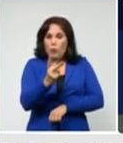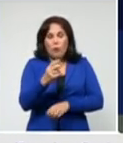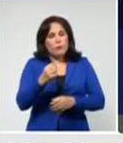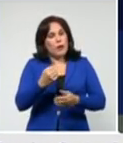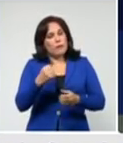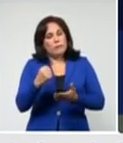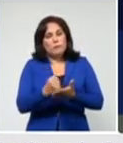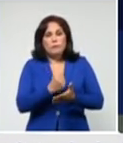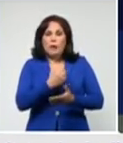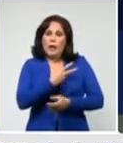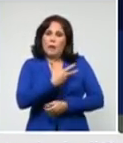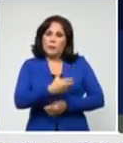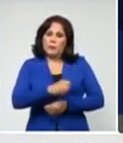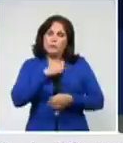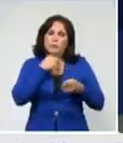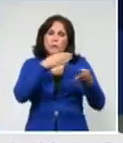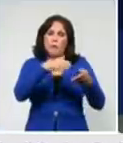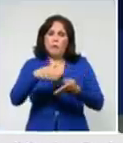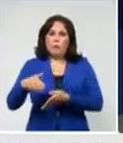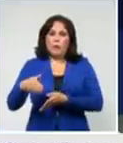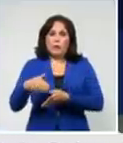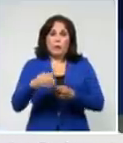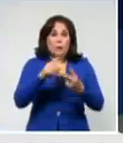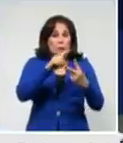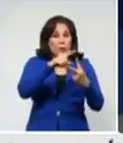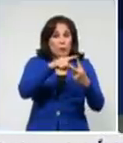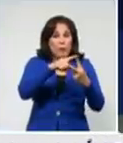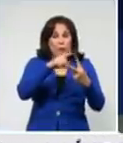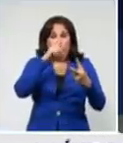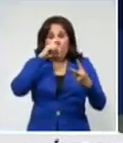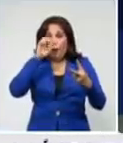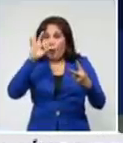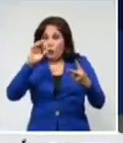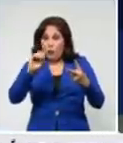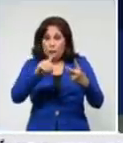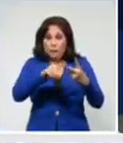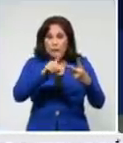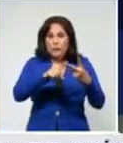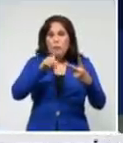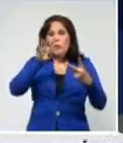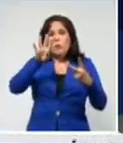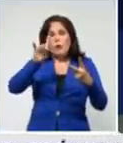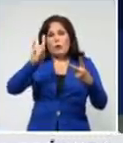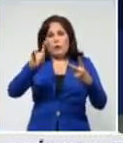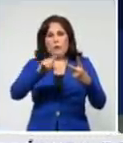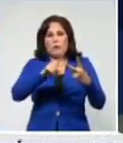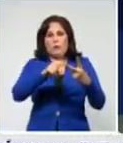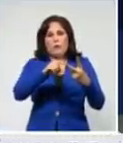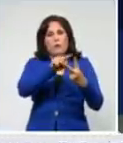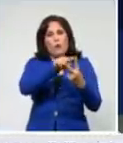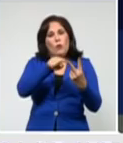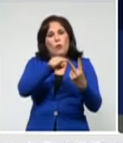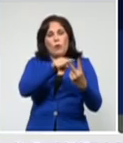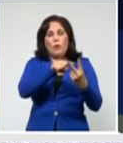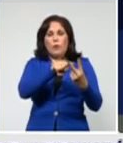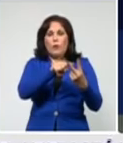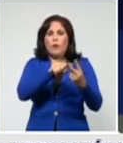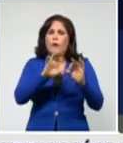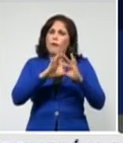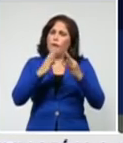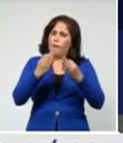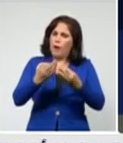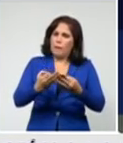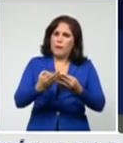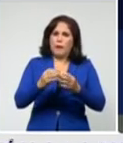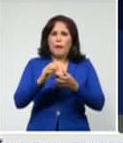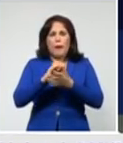mucho el fallecimiento de estos pacientes y que le damos las condolencias familiares, amistades